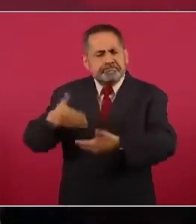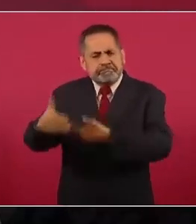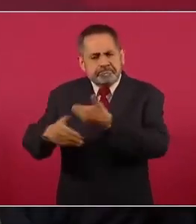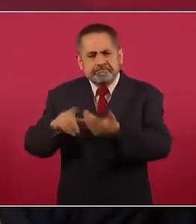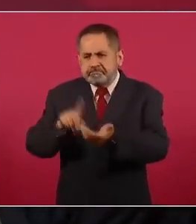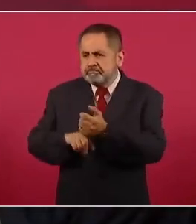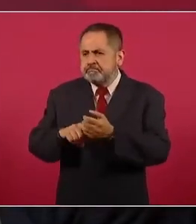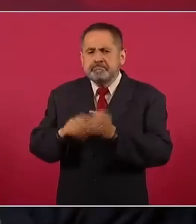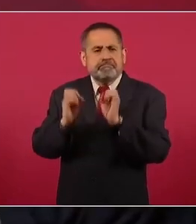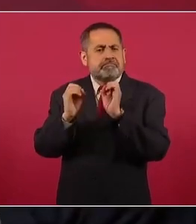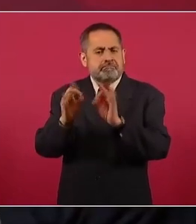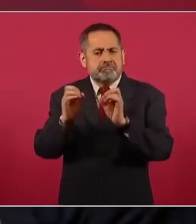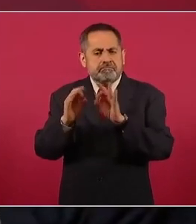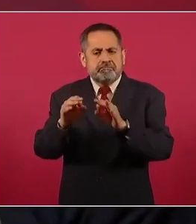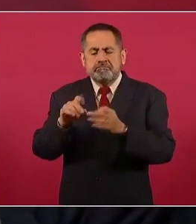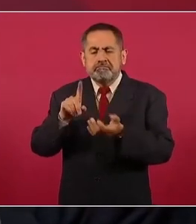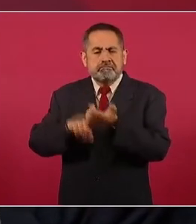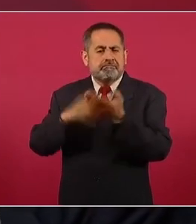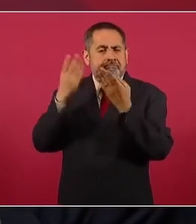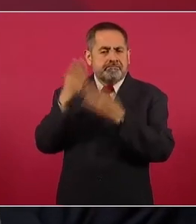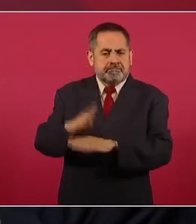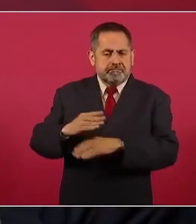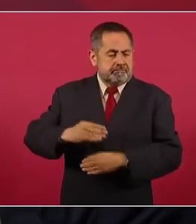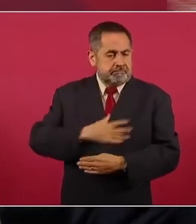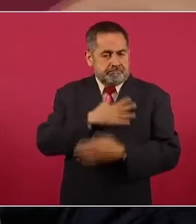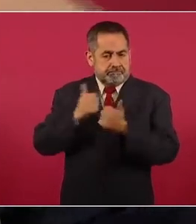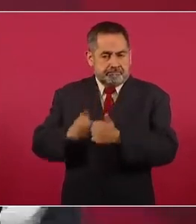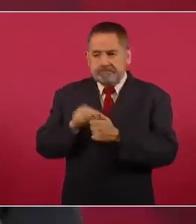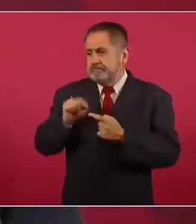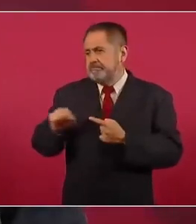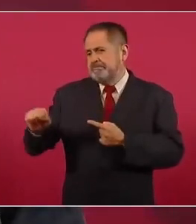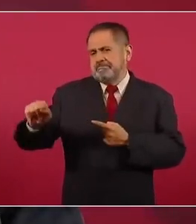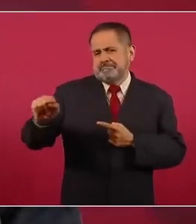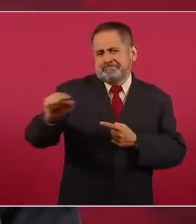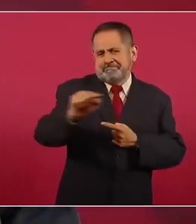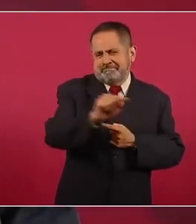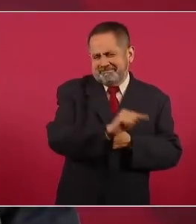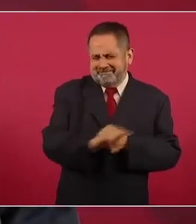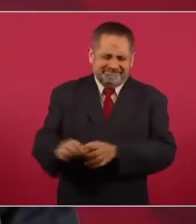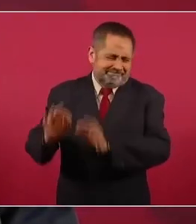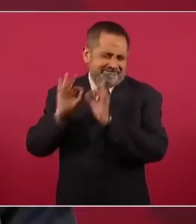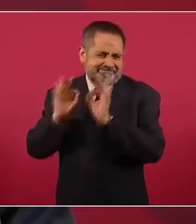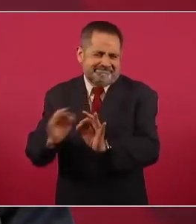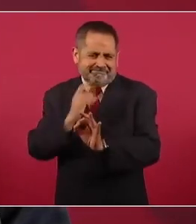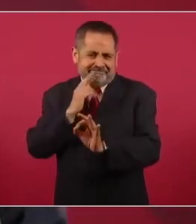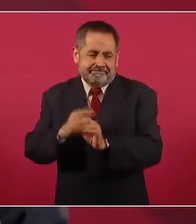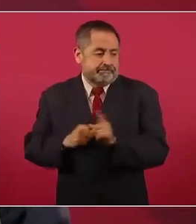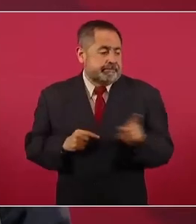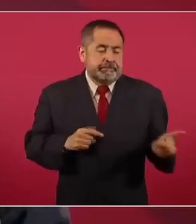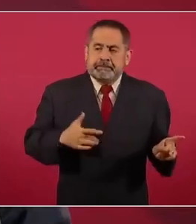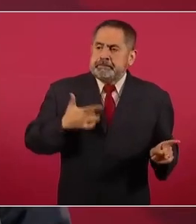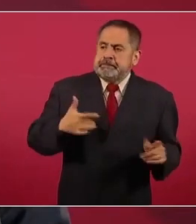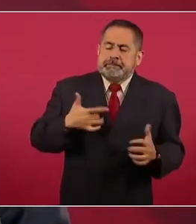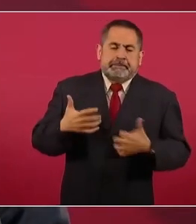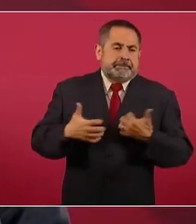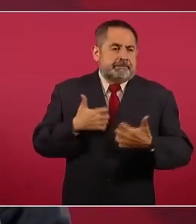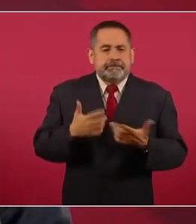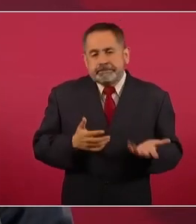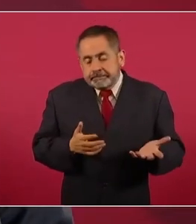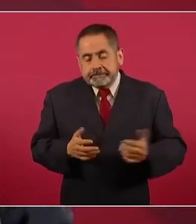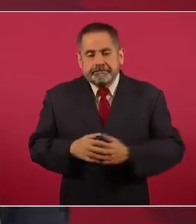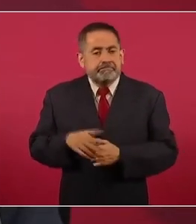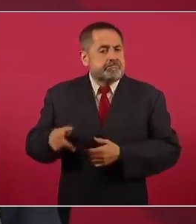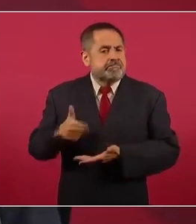todas las sucursales del Banco del Bienestar. Va a ayudar muchísimo. Imagínense ustedes de